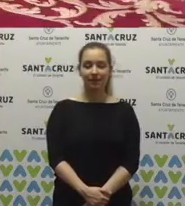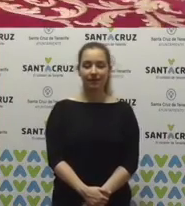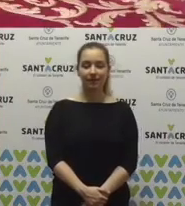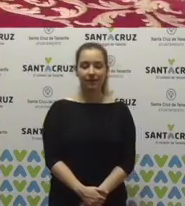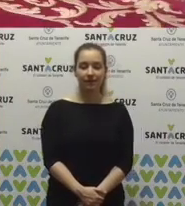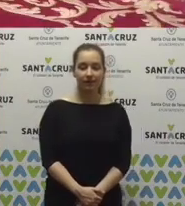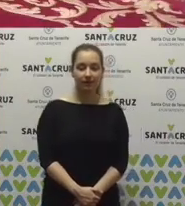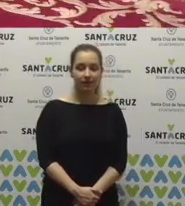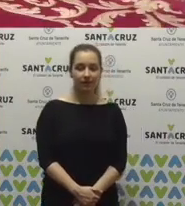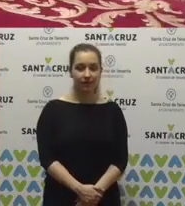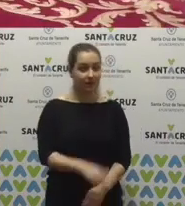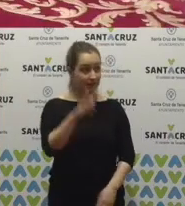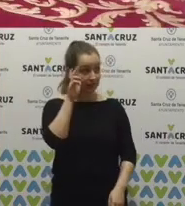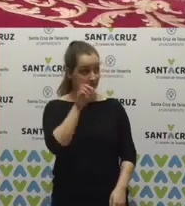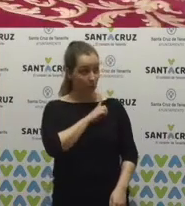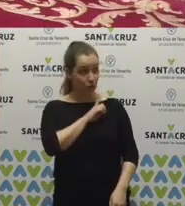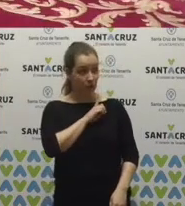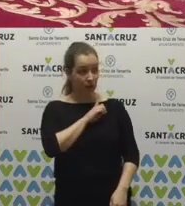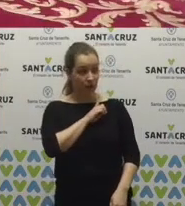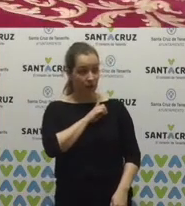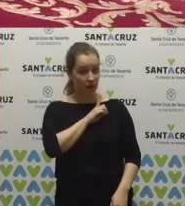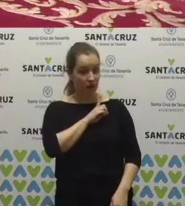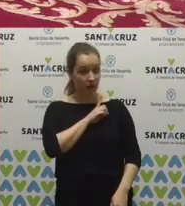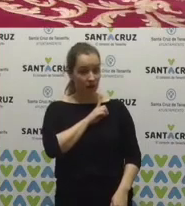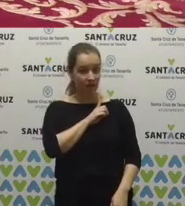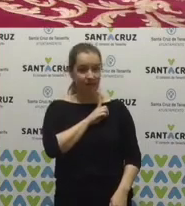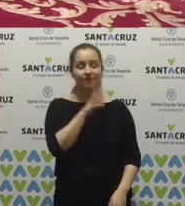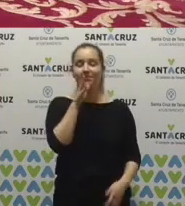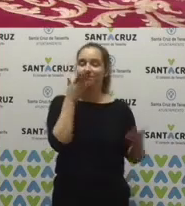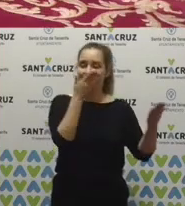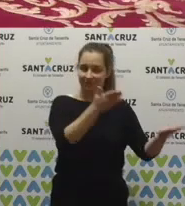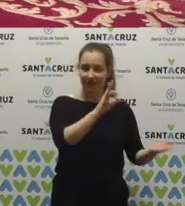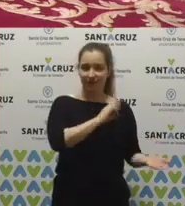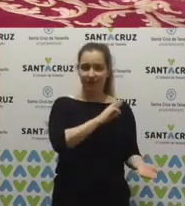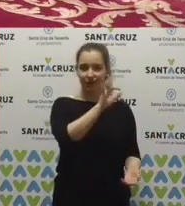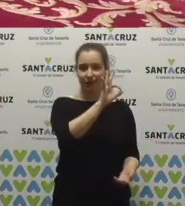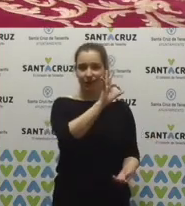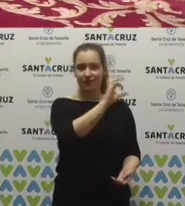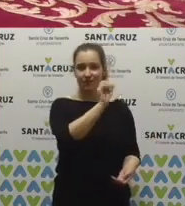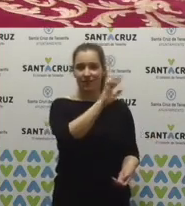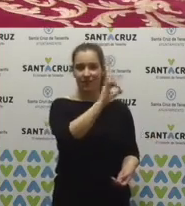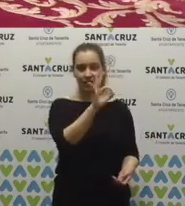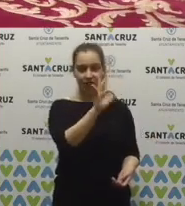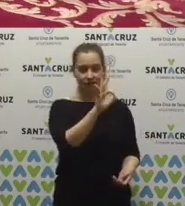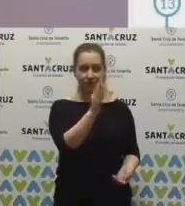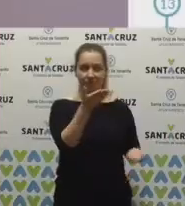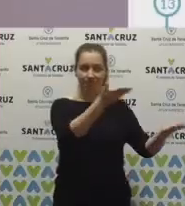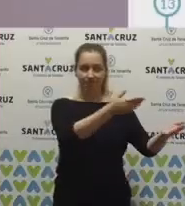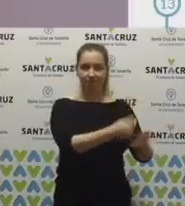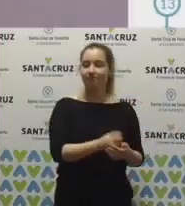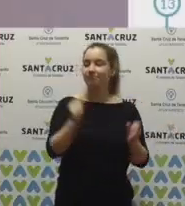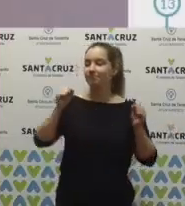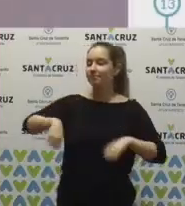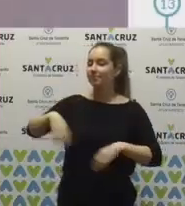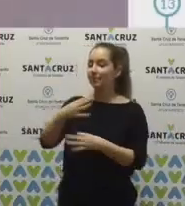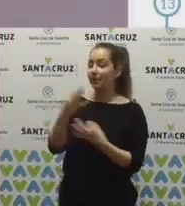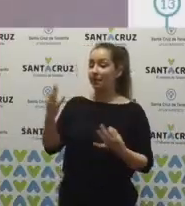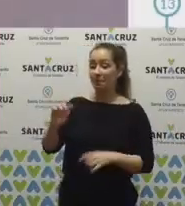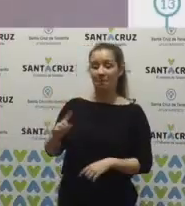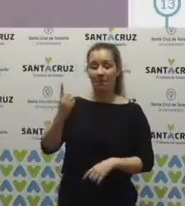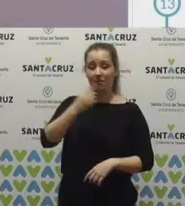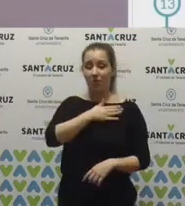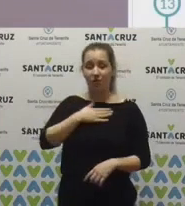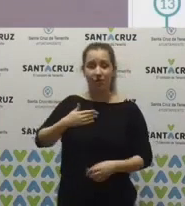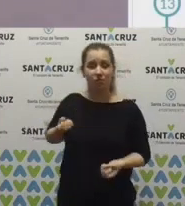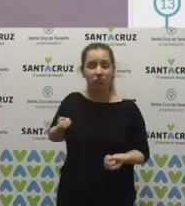se me escucha ahora sí doña rosario tiene usted la palabra perfecto y bueno en primer lugar me gustaría